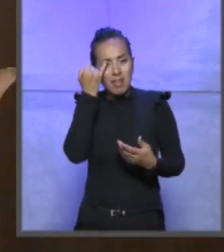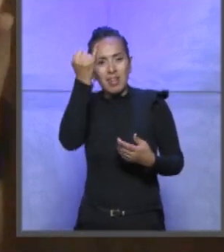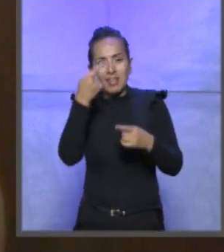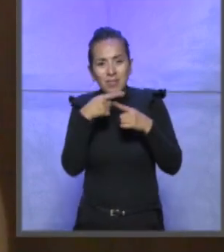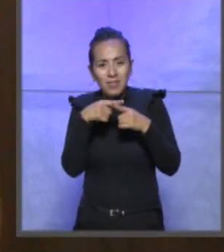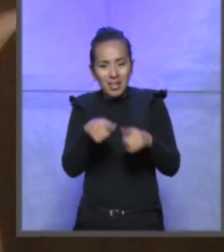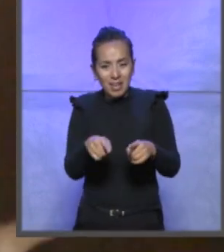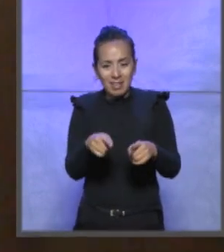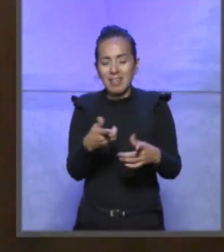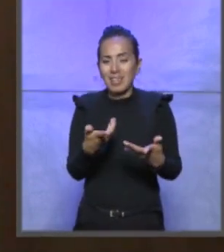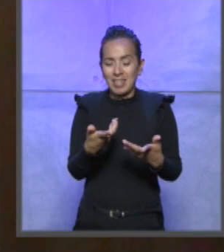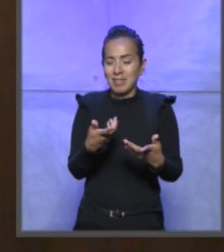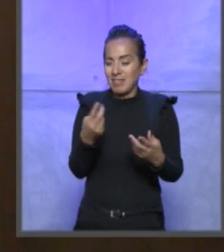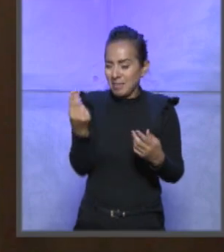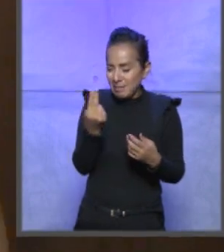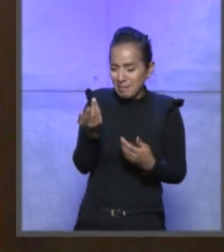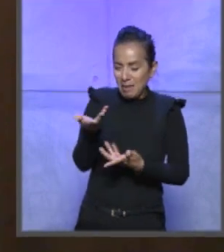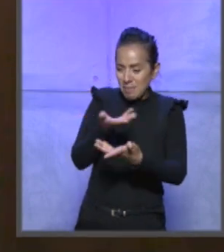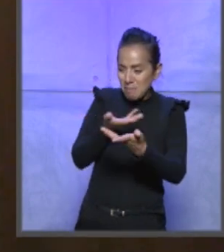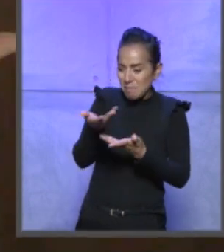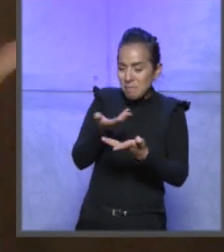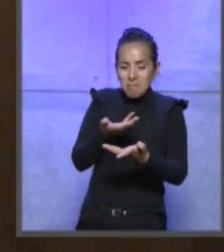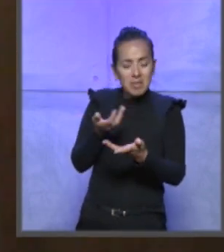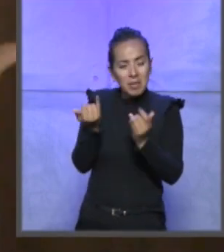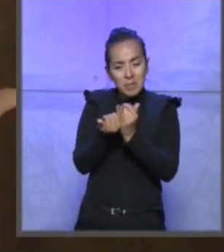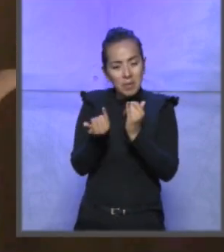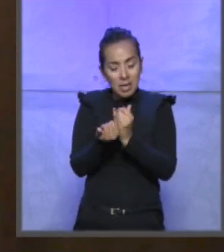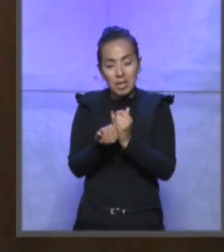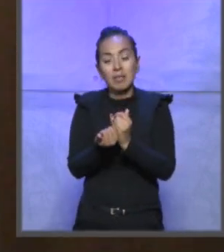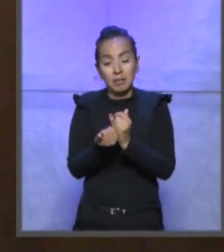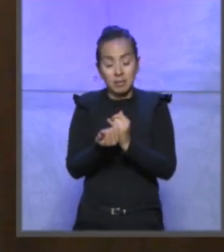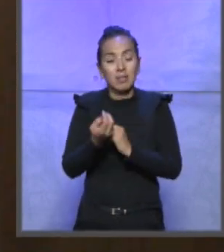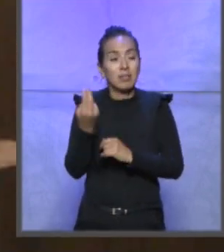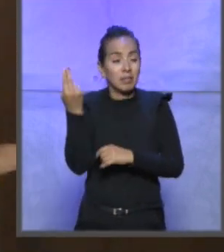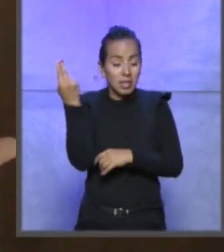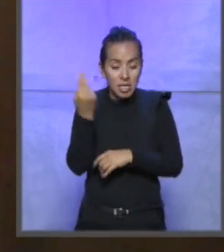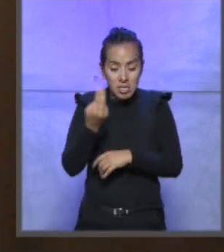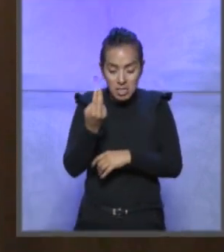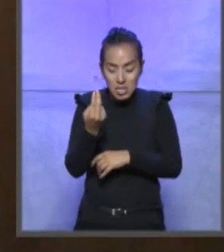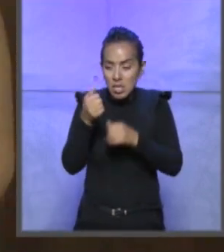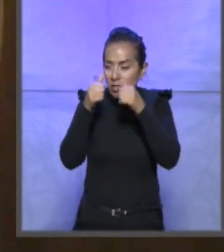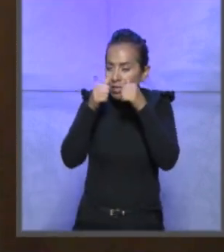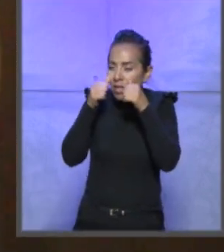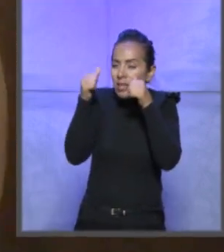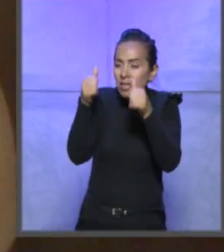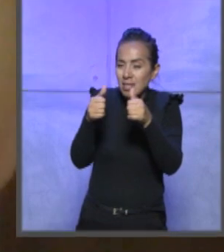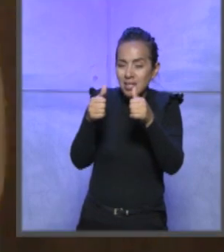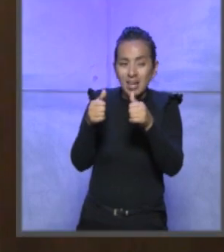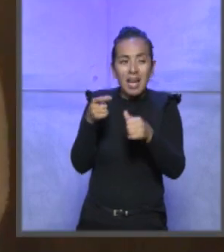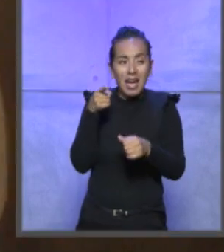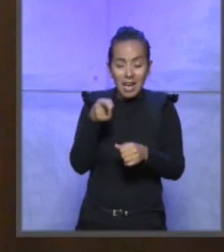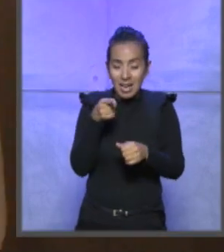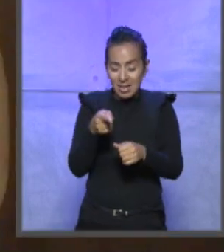con necesidades compartidas también. Entonces acá se requiere que se escuche y que se alce la voz.